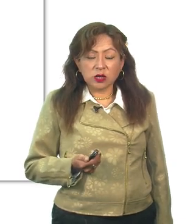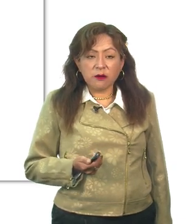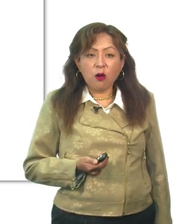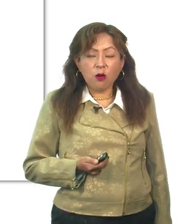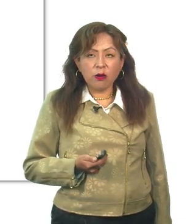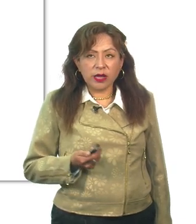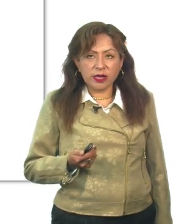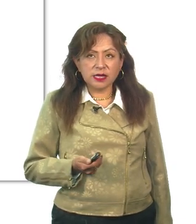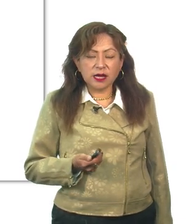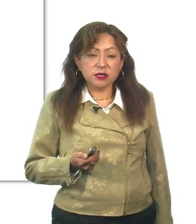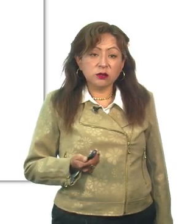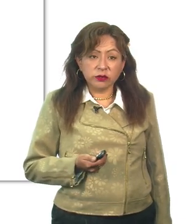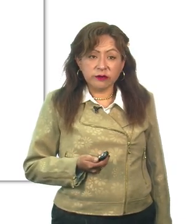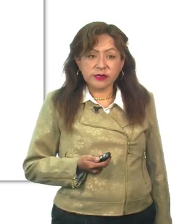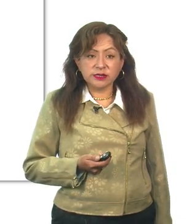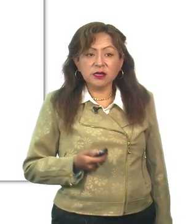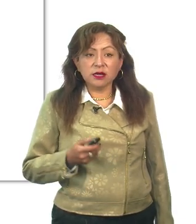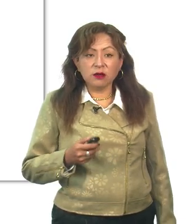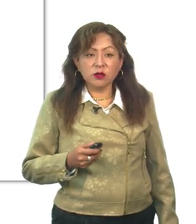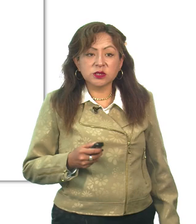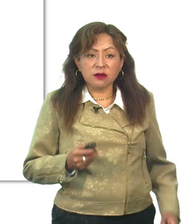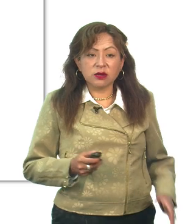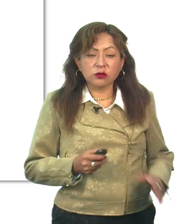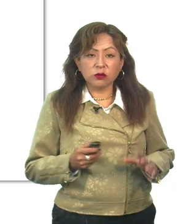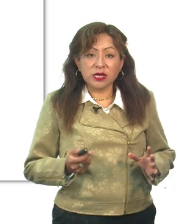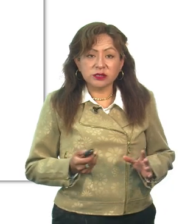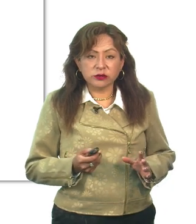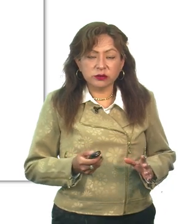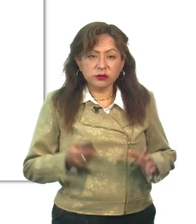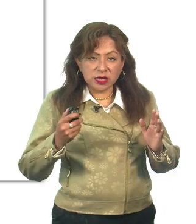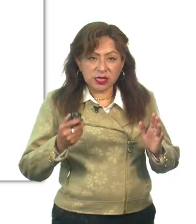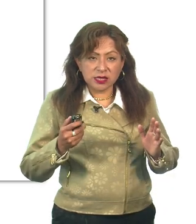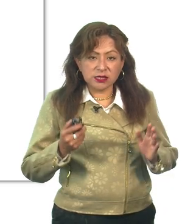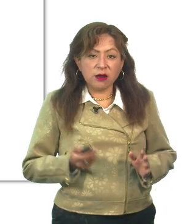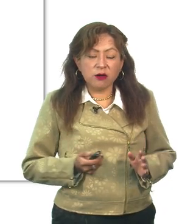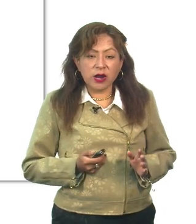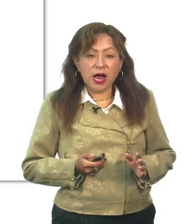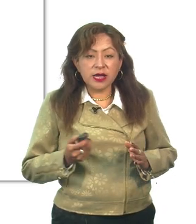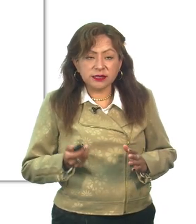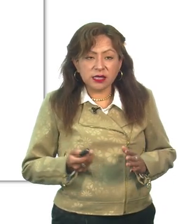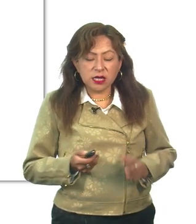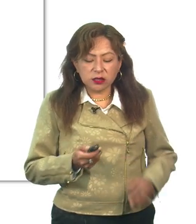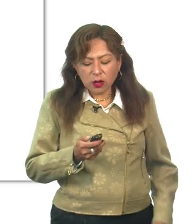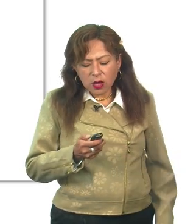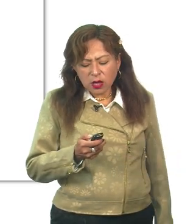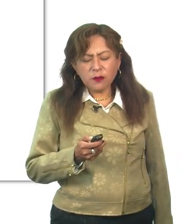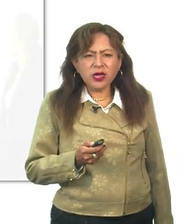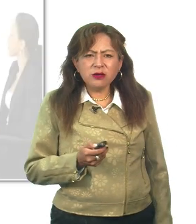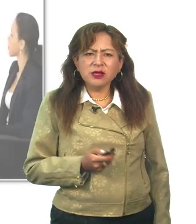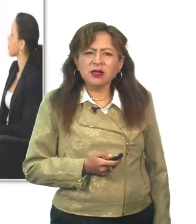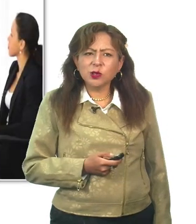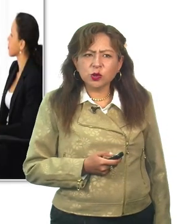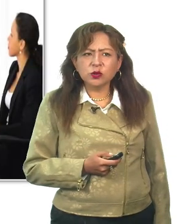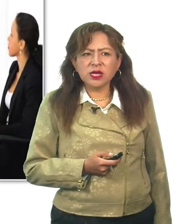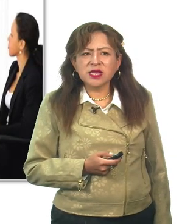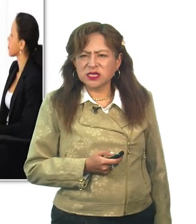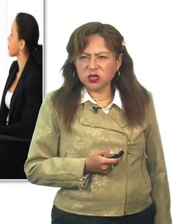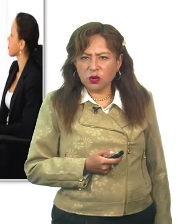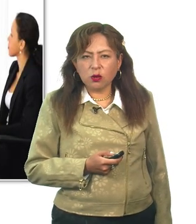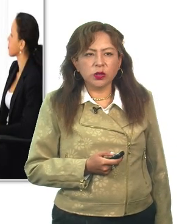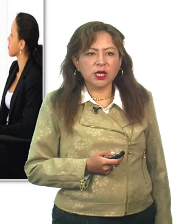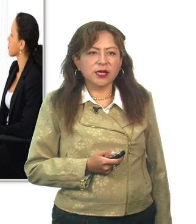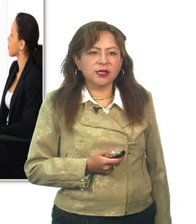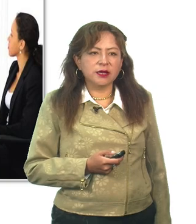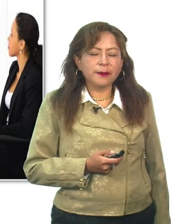nuestro trabajo, en este caso en la universidad, tenemos que ver todo esto, ¿no? Tiene que ser oral, escrito, y por ello tenemos una